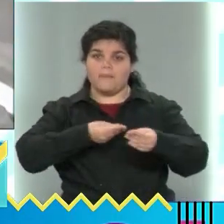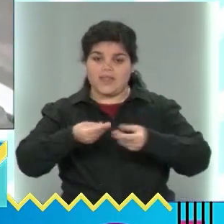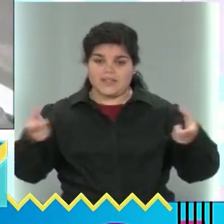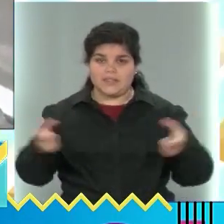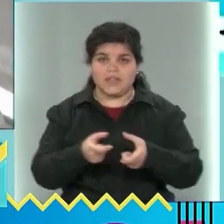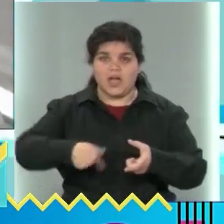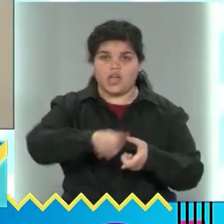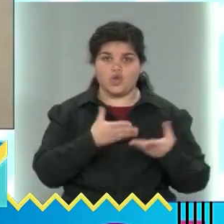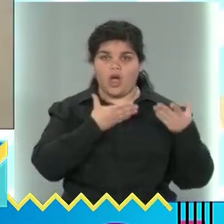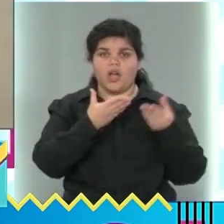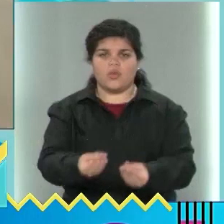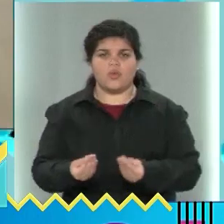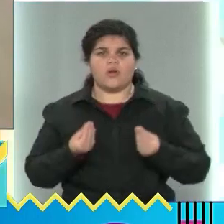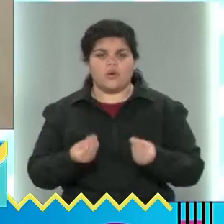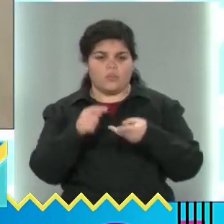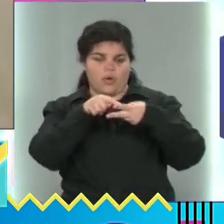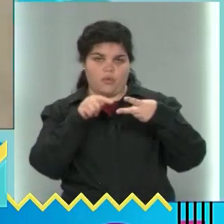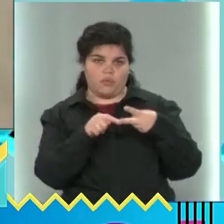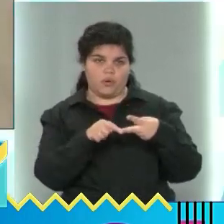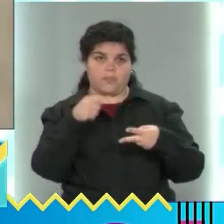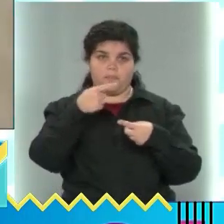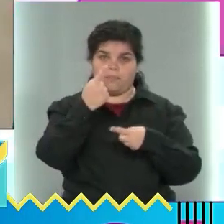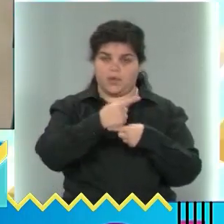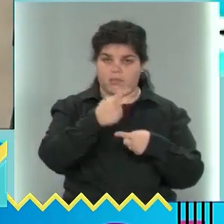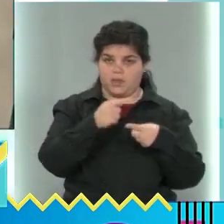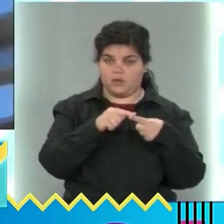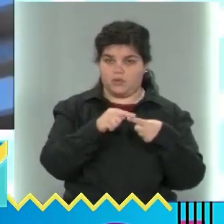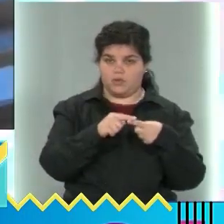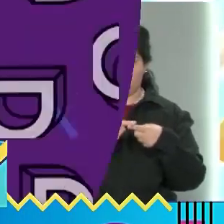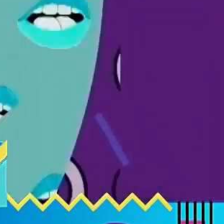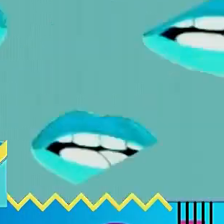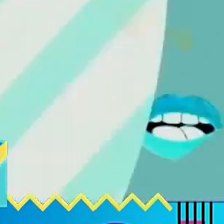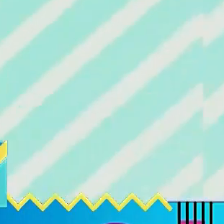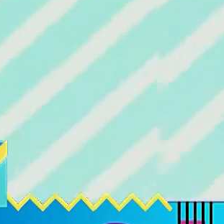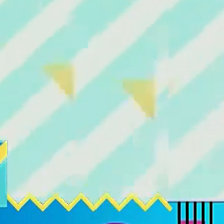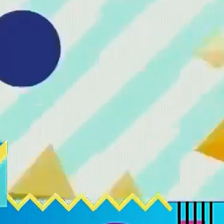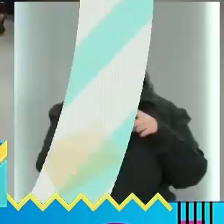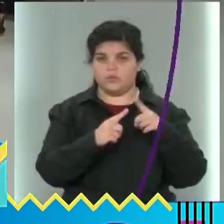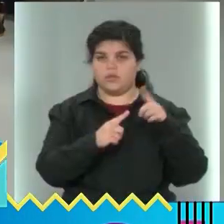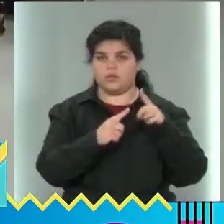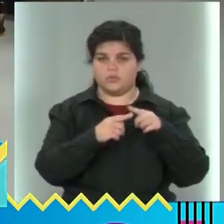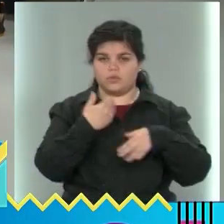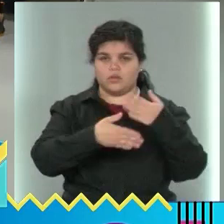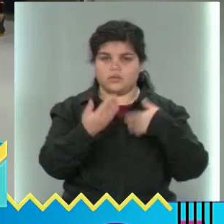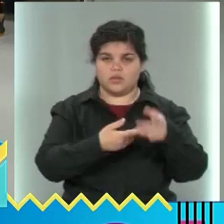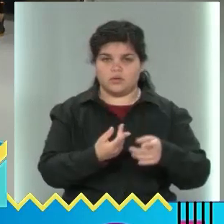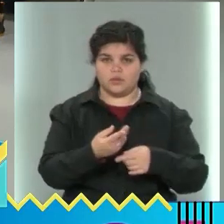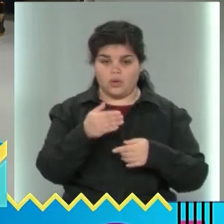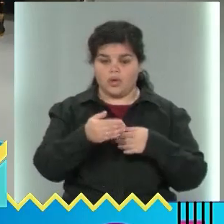primero en un tema que es a través del Instituto de Desarrollo Industrial, Tecnológico y de Servicios, el